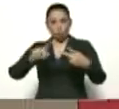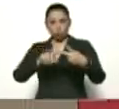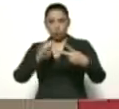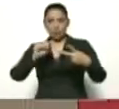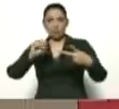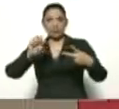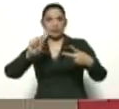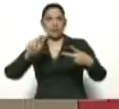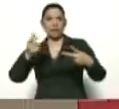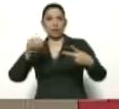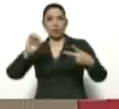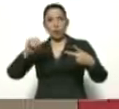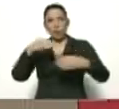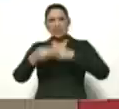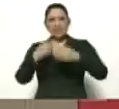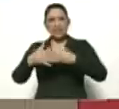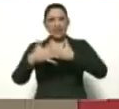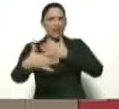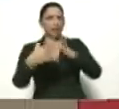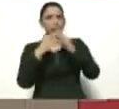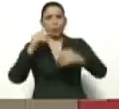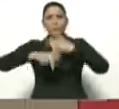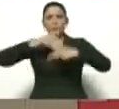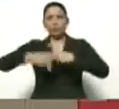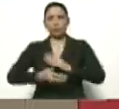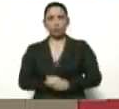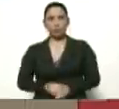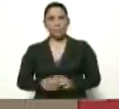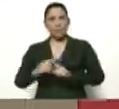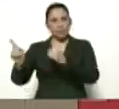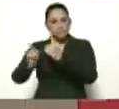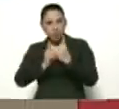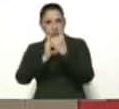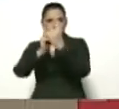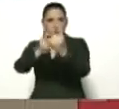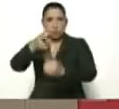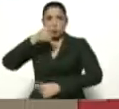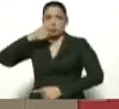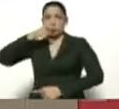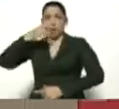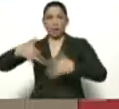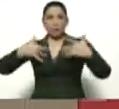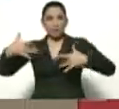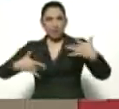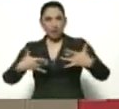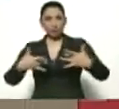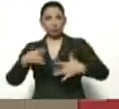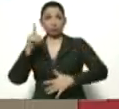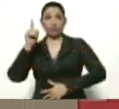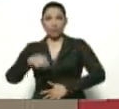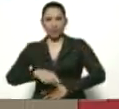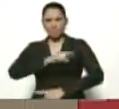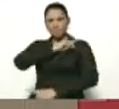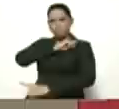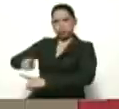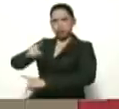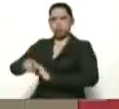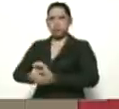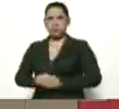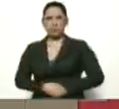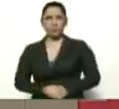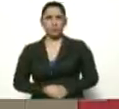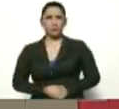llevara adelante todo el proceso de prosecución de este evento sino que él dio la orden de que